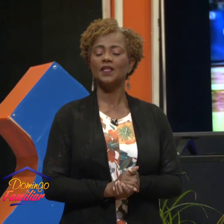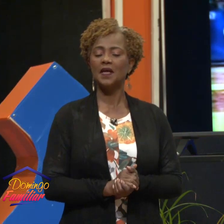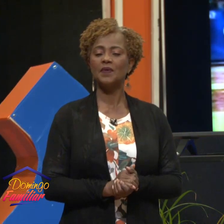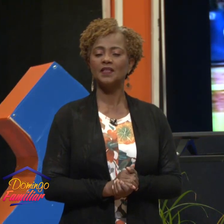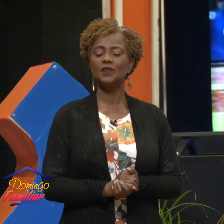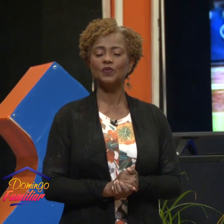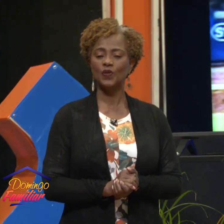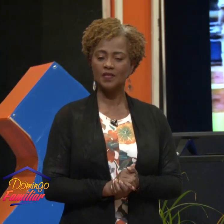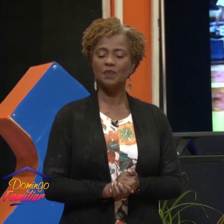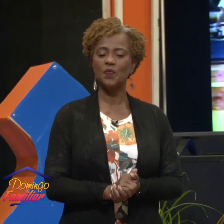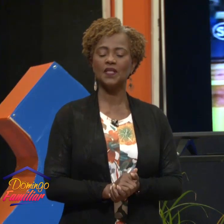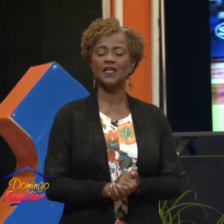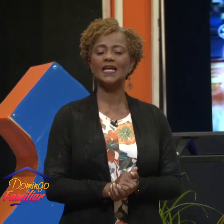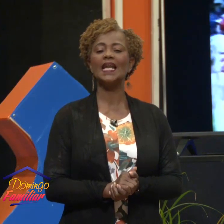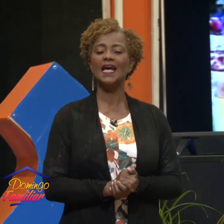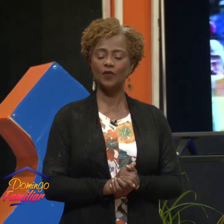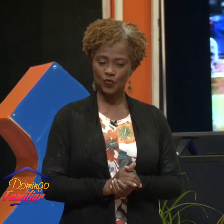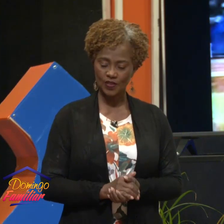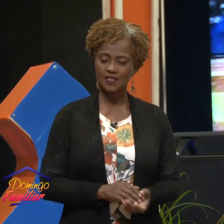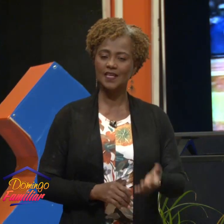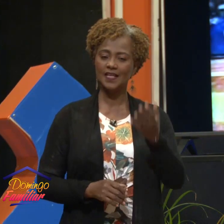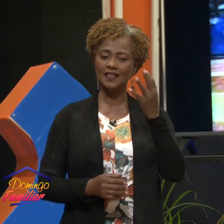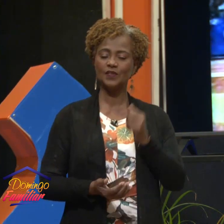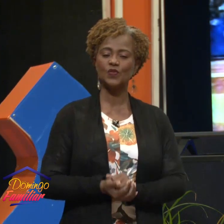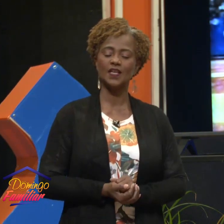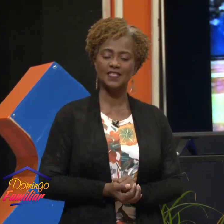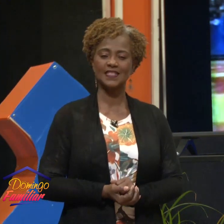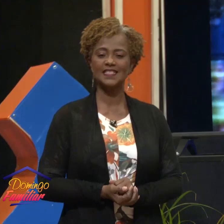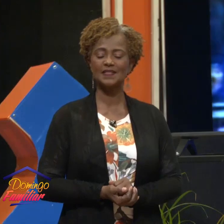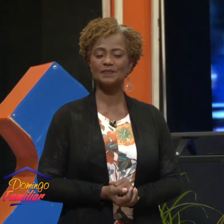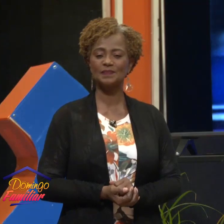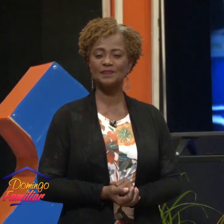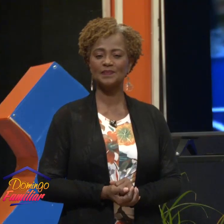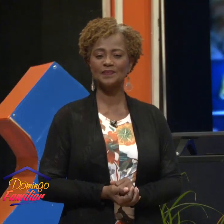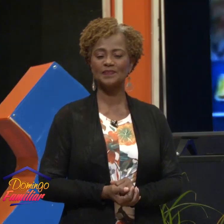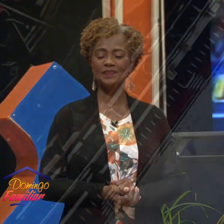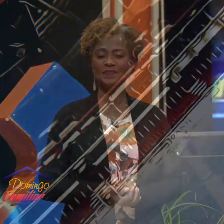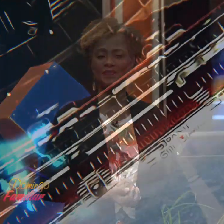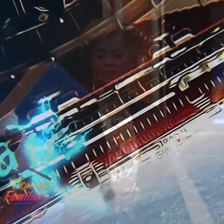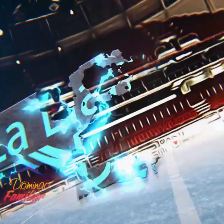que verdaderamente nuestro equipo pueda traer la corona. Así que adelante, José Cáceres.